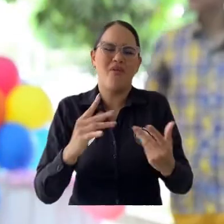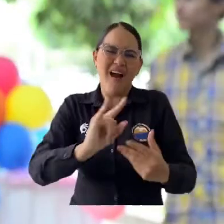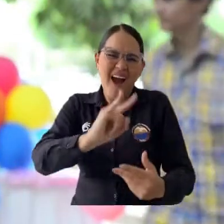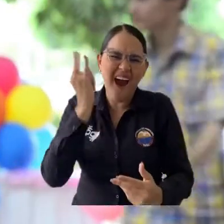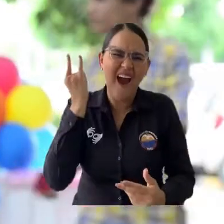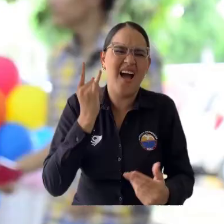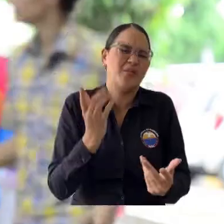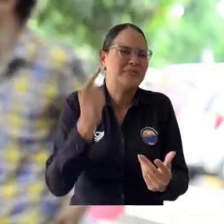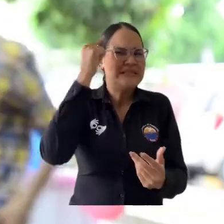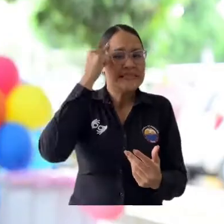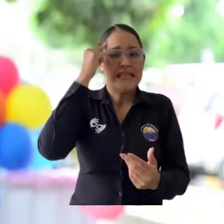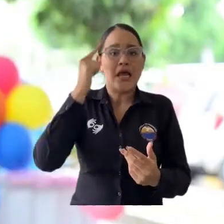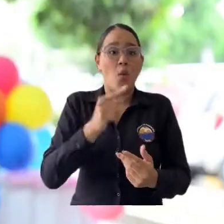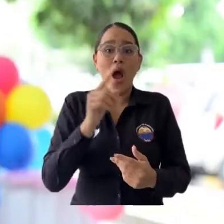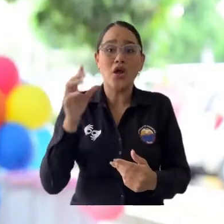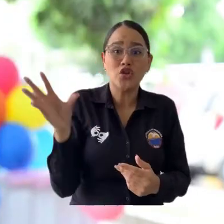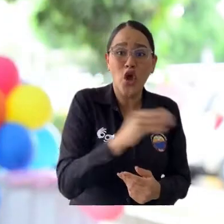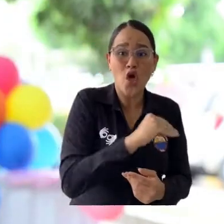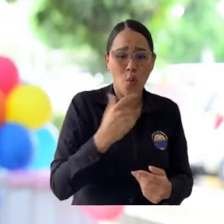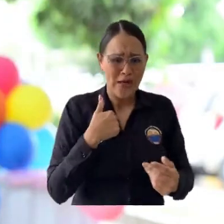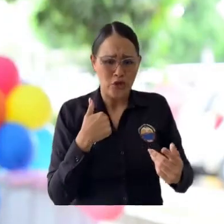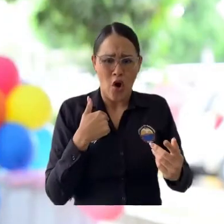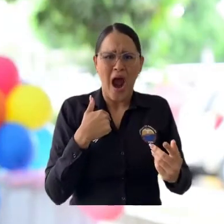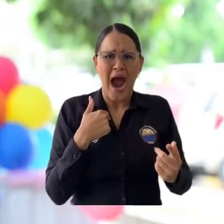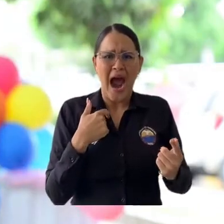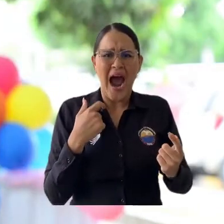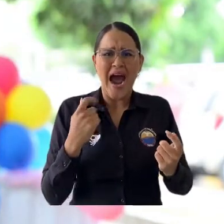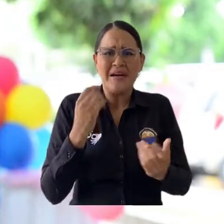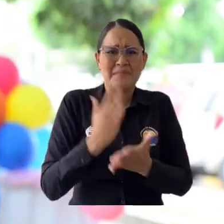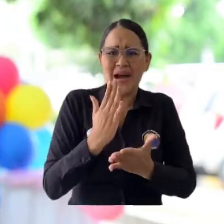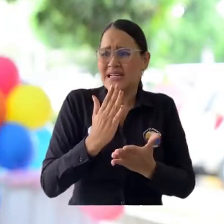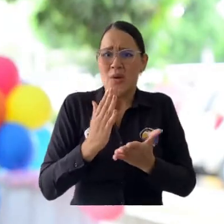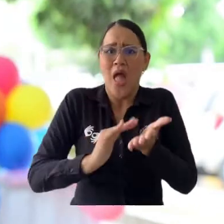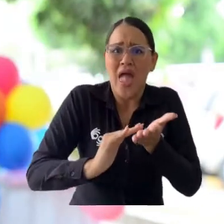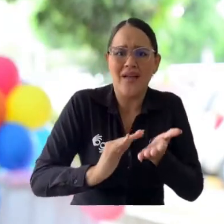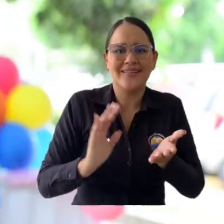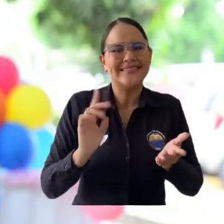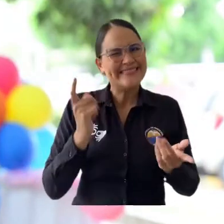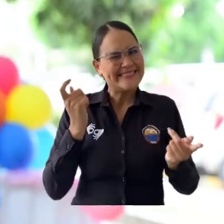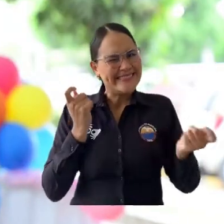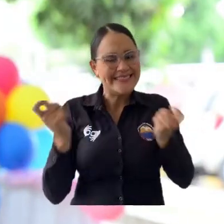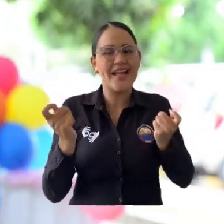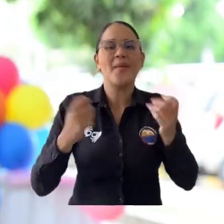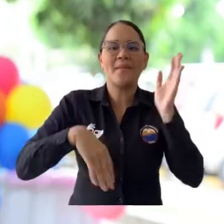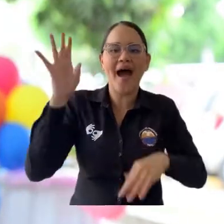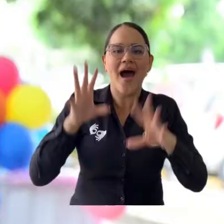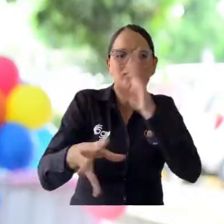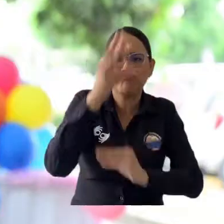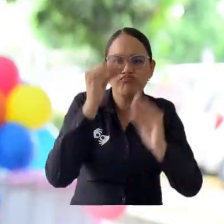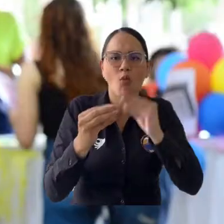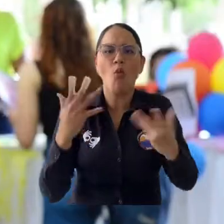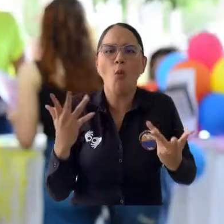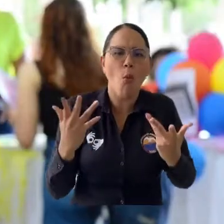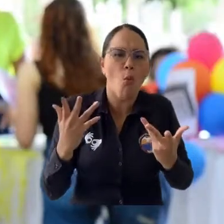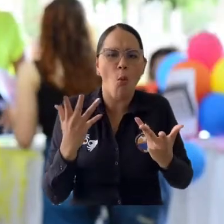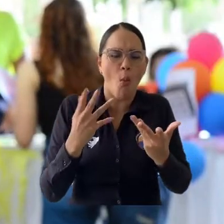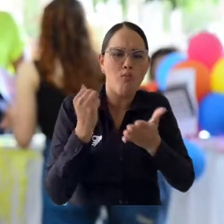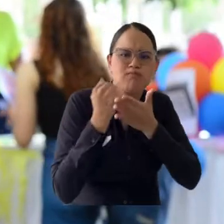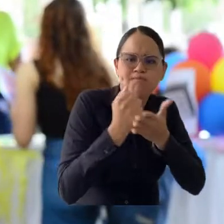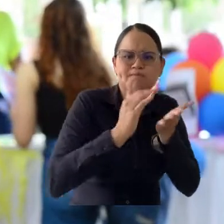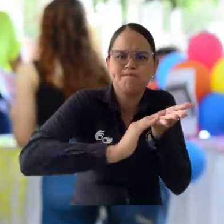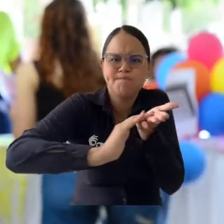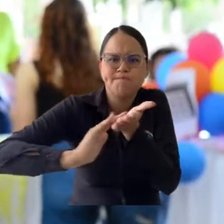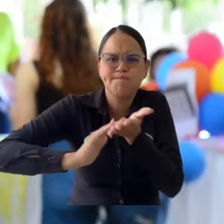sustancias psicoactivas, no todas son negativas o positivas y que su regulación y consumo es importante, no debe ser un tabú. Es